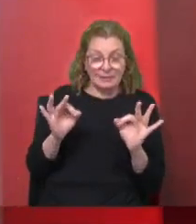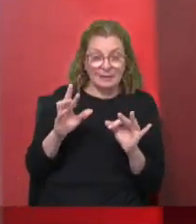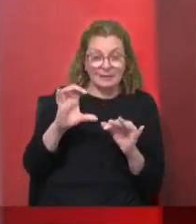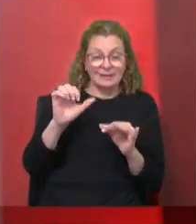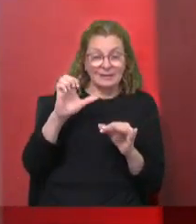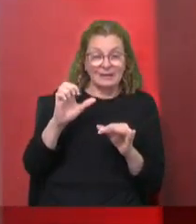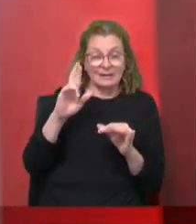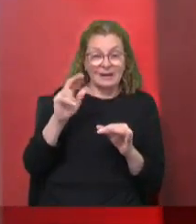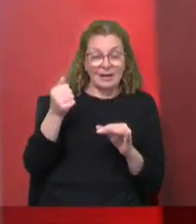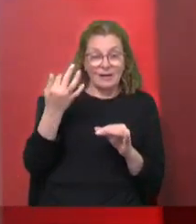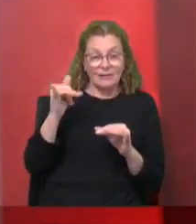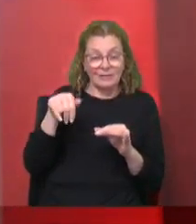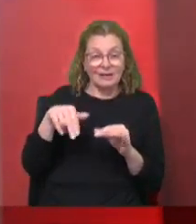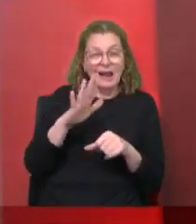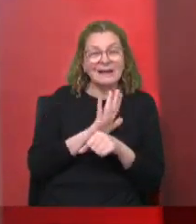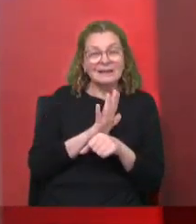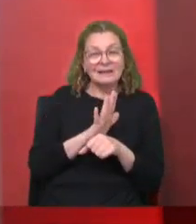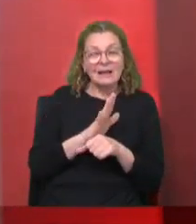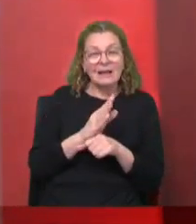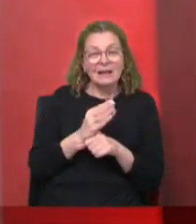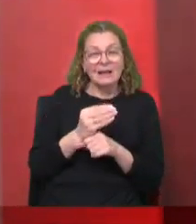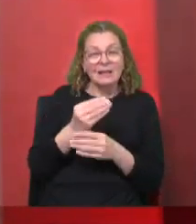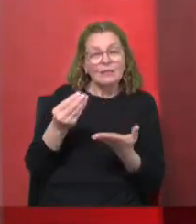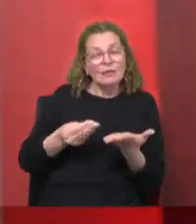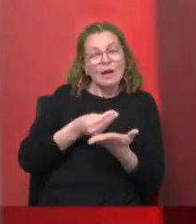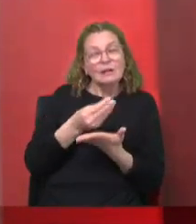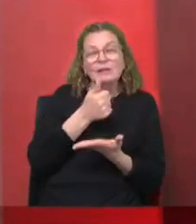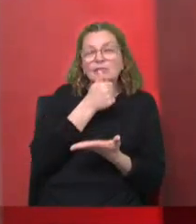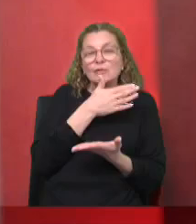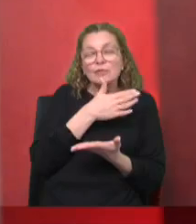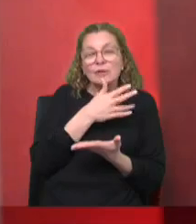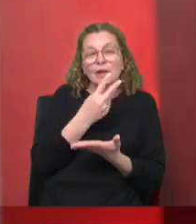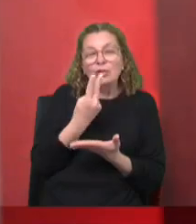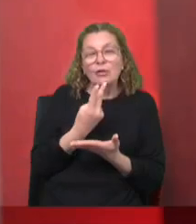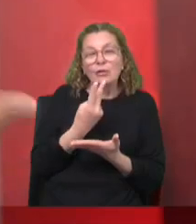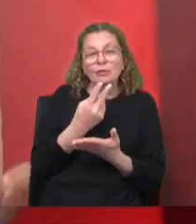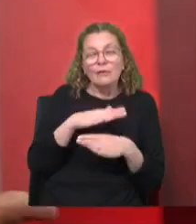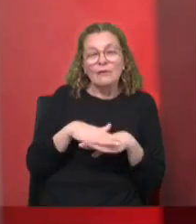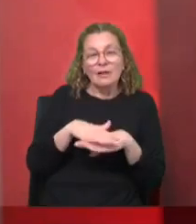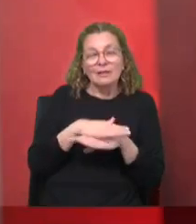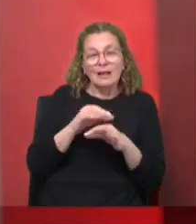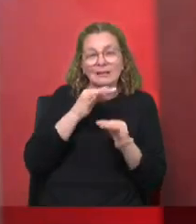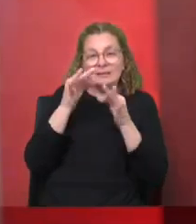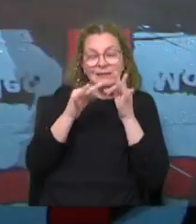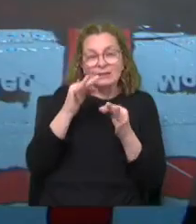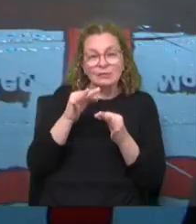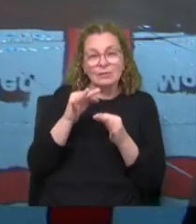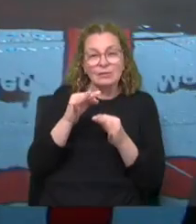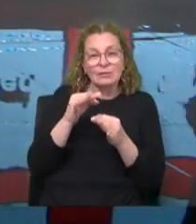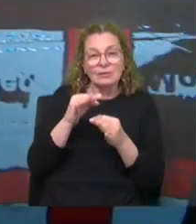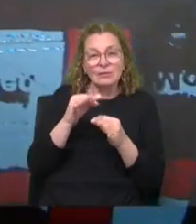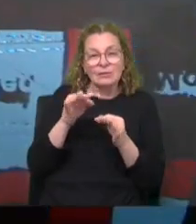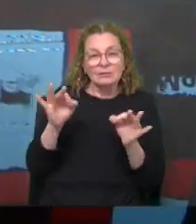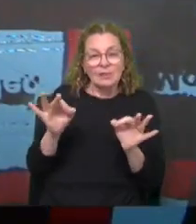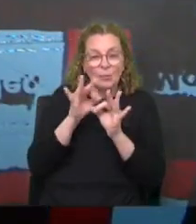es el artista que ha dibujado las historietas de dos historietas basadas en textos del Indio Solari. Claro, están